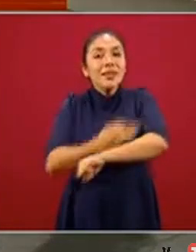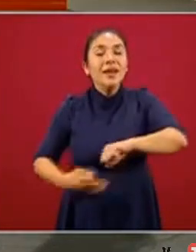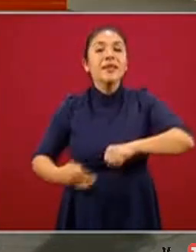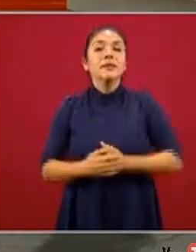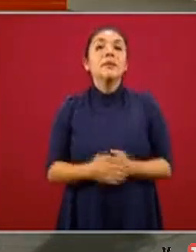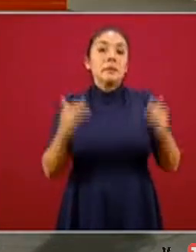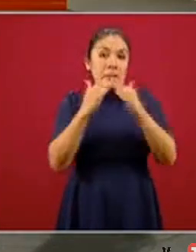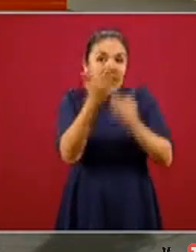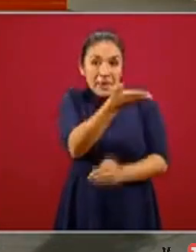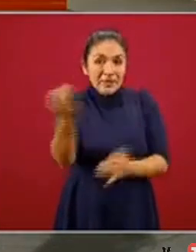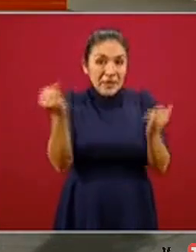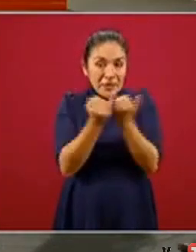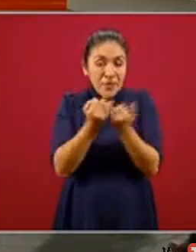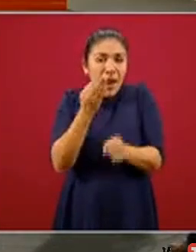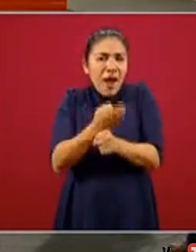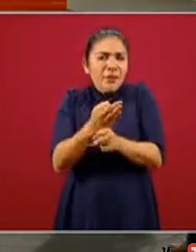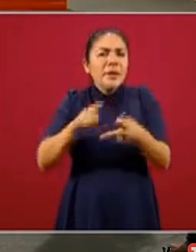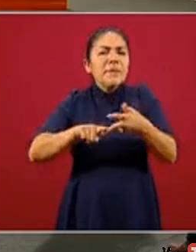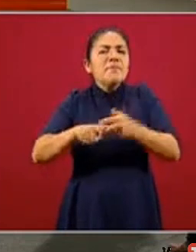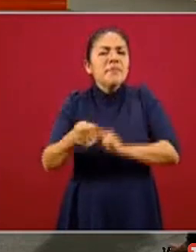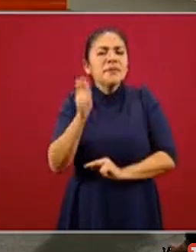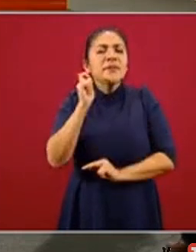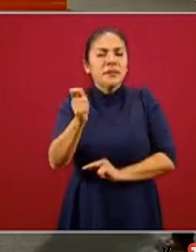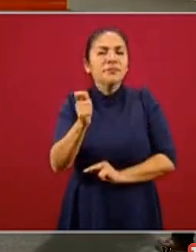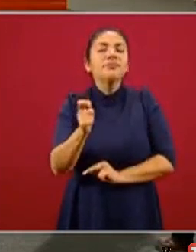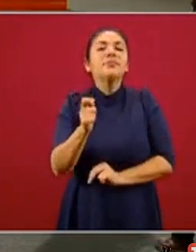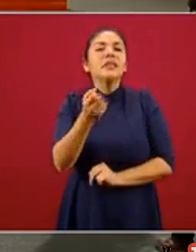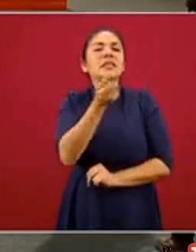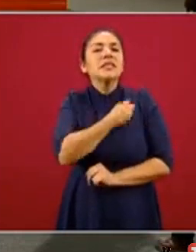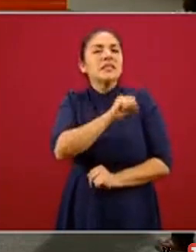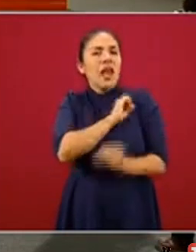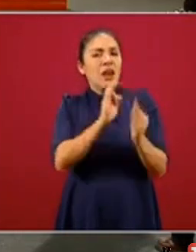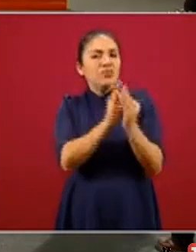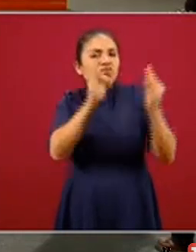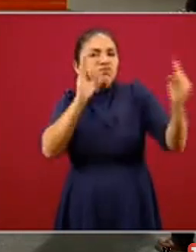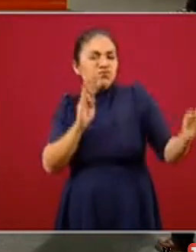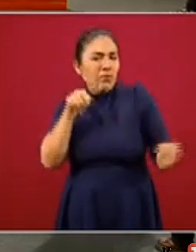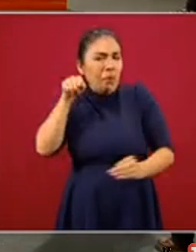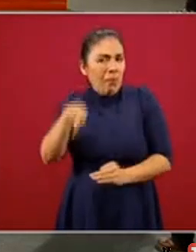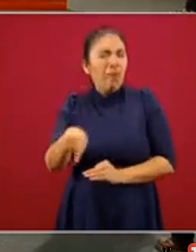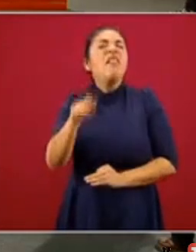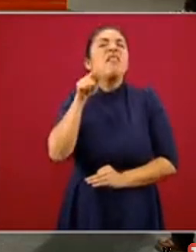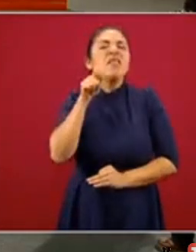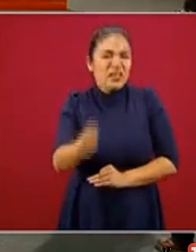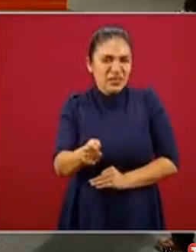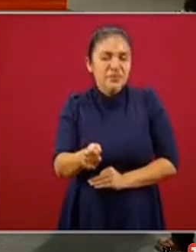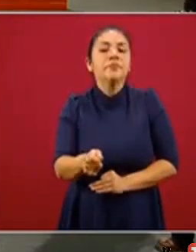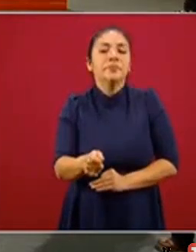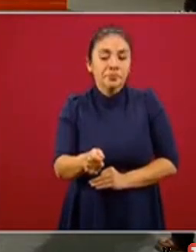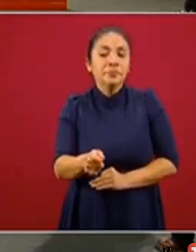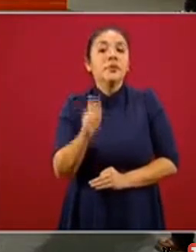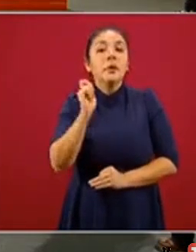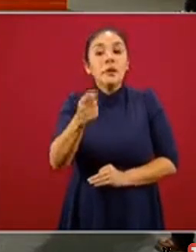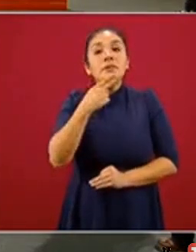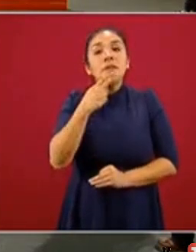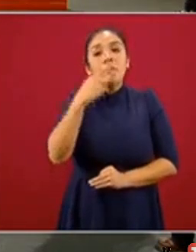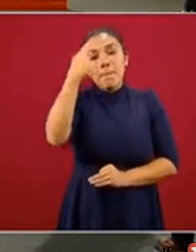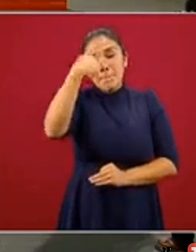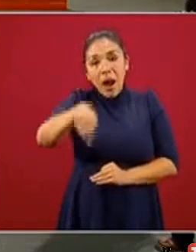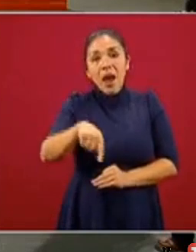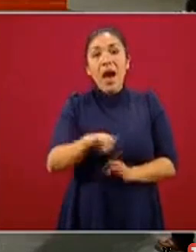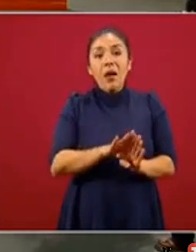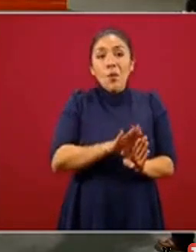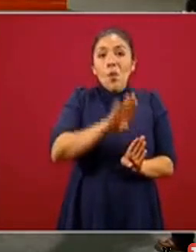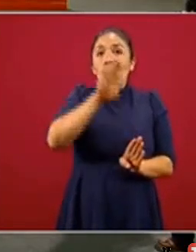casa. Vamos a empezar con el efecto de su sana distancia. ¿Cuál es el efecto de su sana distancia? Es el aplanamiento de la curva. Esta